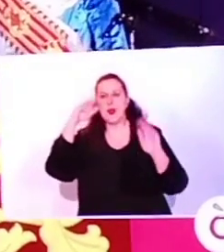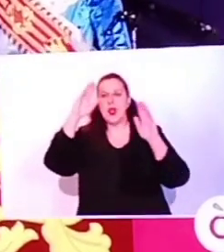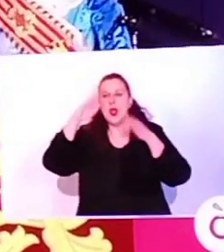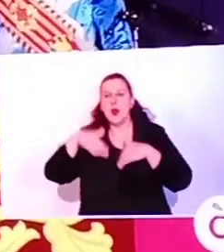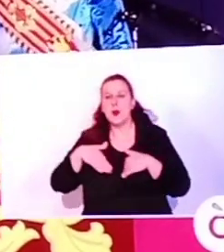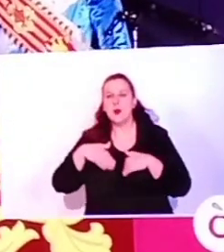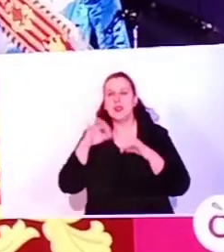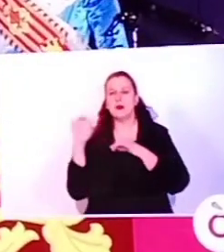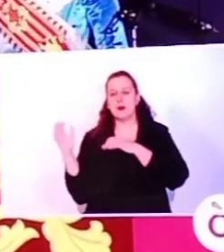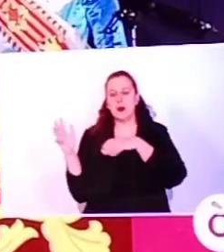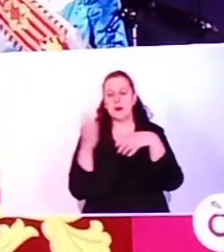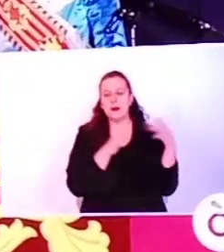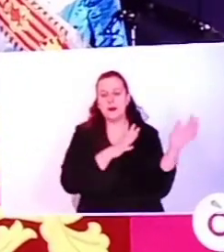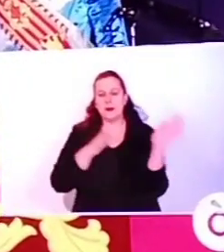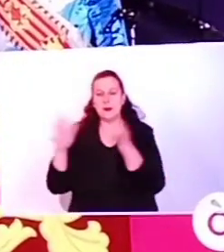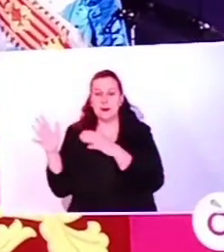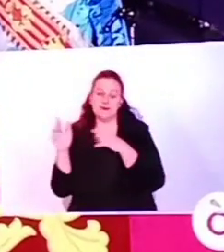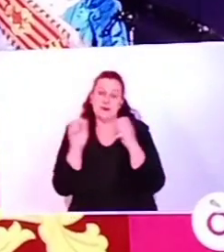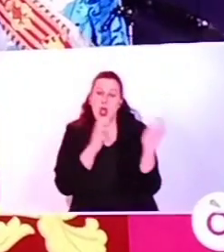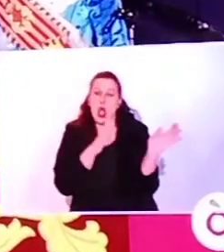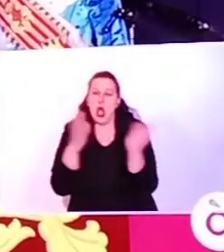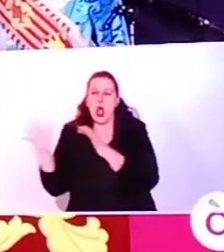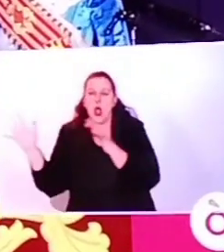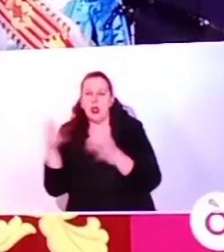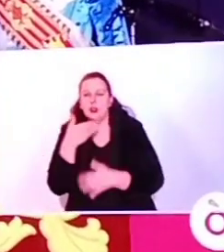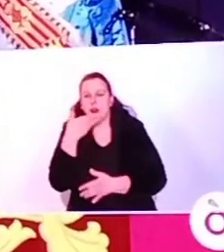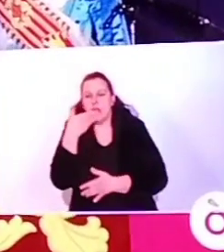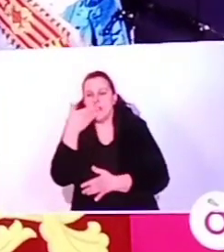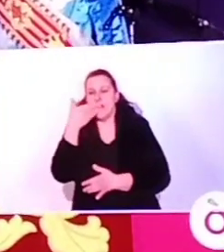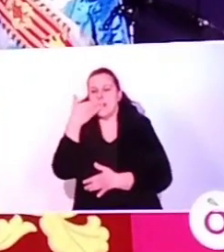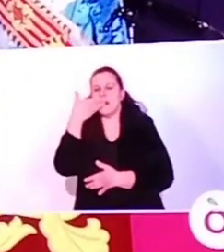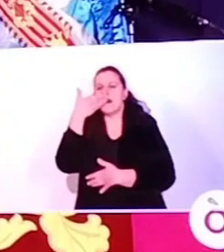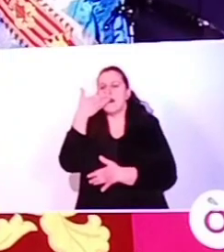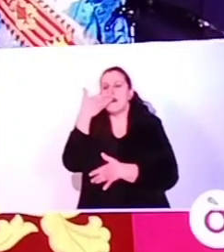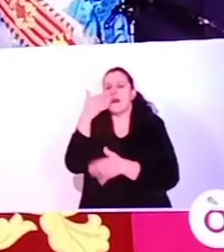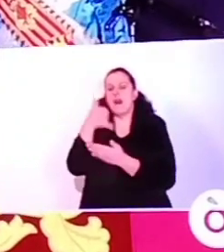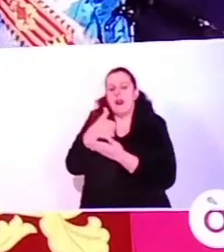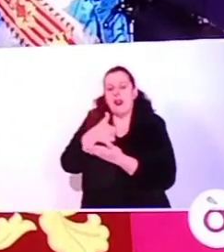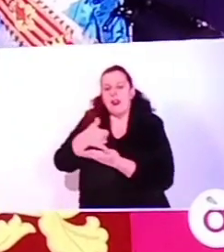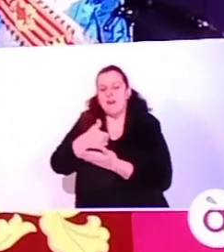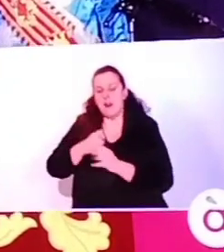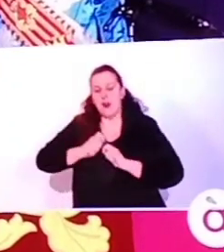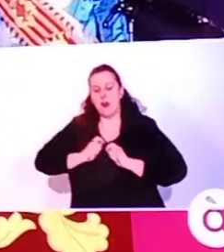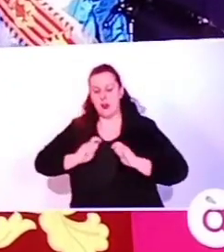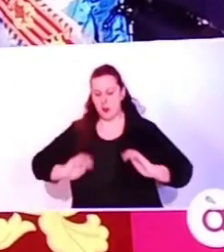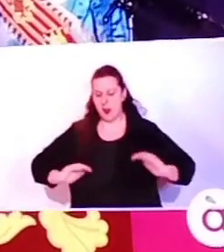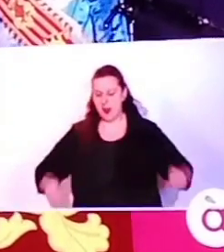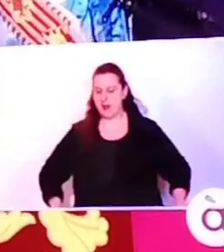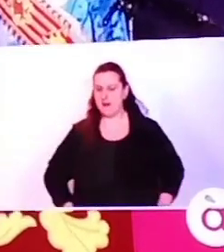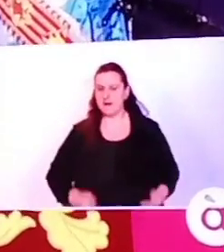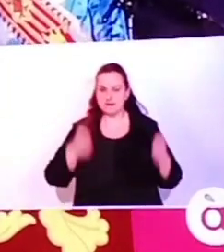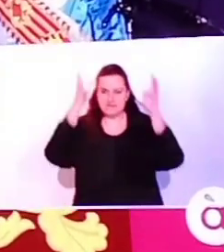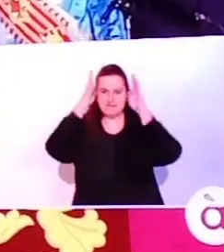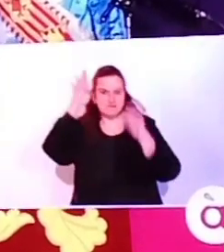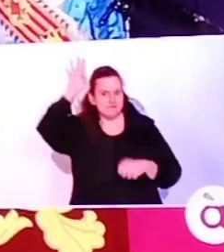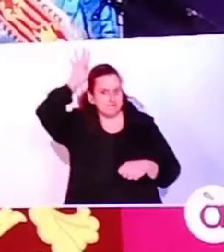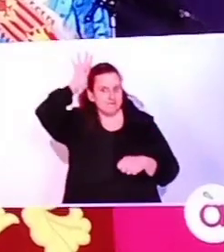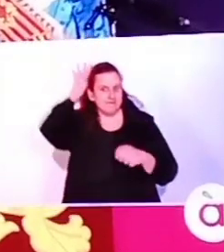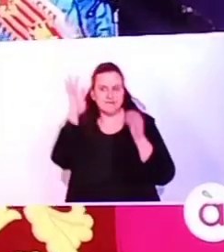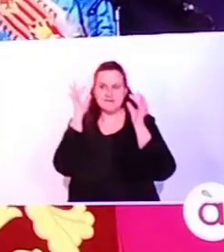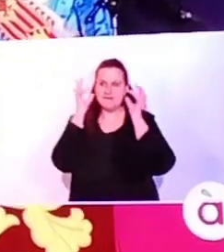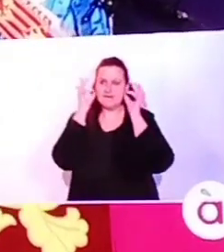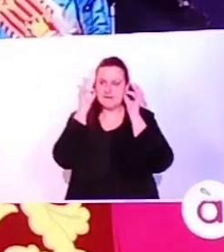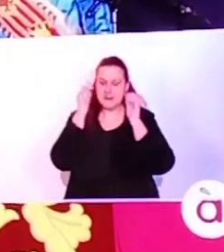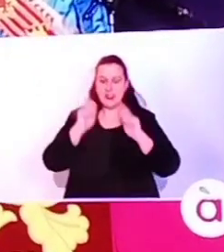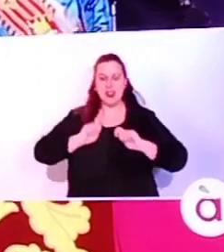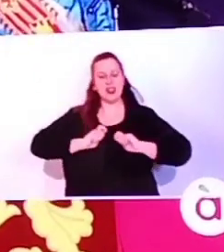tardor son los metalls de las nostres teles, de la nostra orfebrería, de la nostra indumentaria, esa que distinguís y por